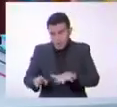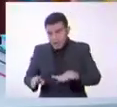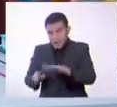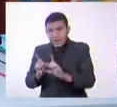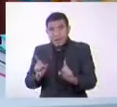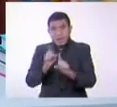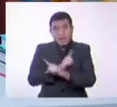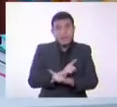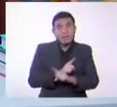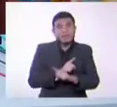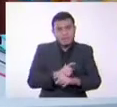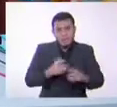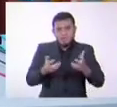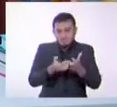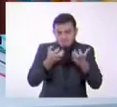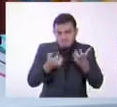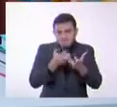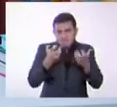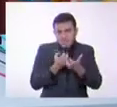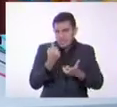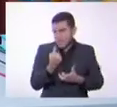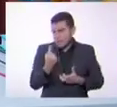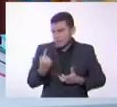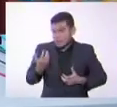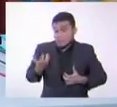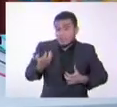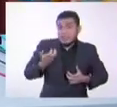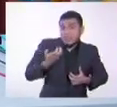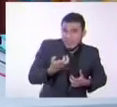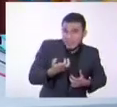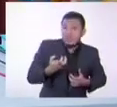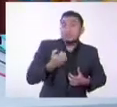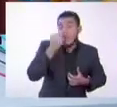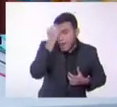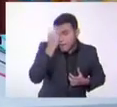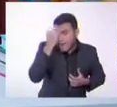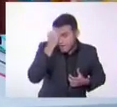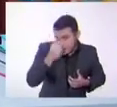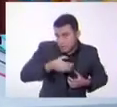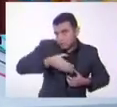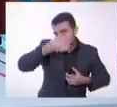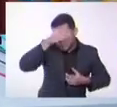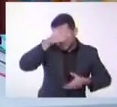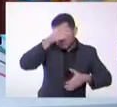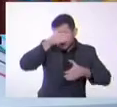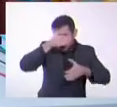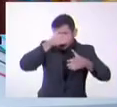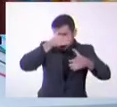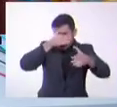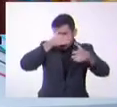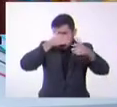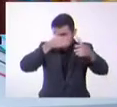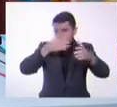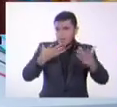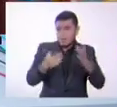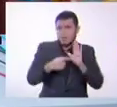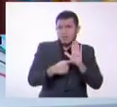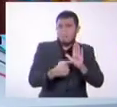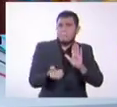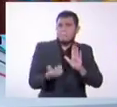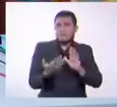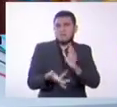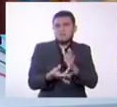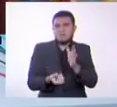al conocimiento que el ser humano va obteniendo de ellos. Con la aparición de mucha más tecnología,